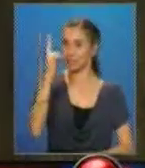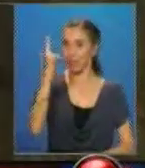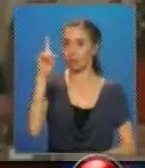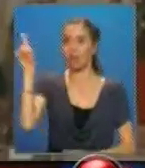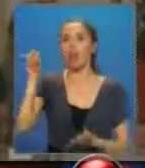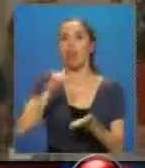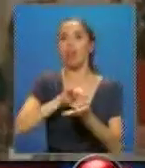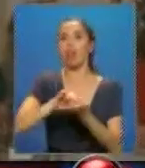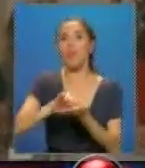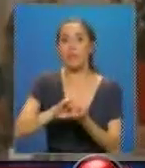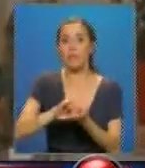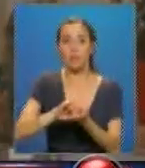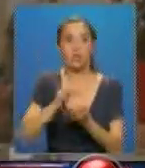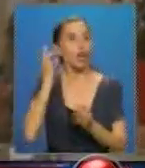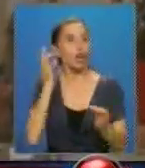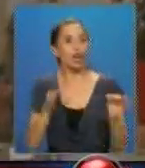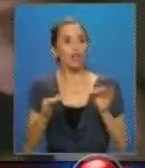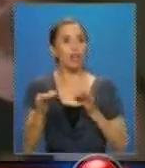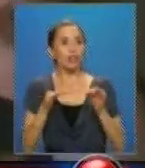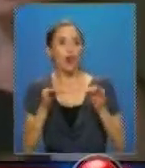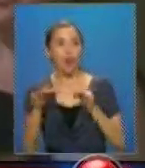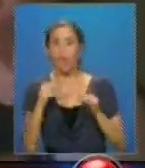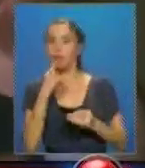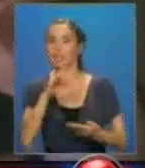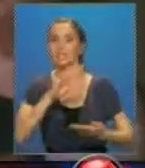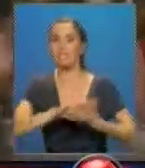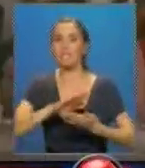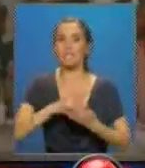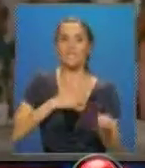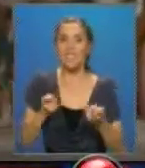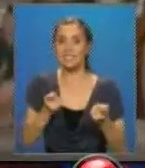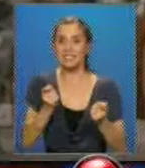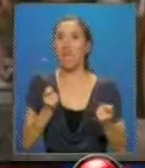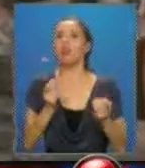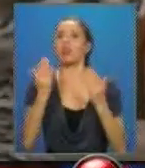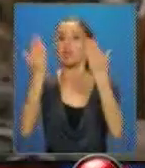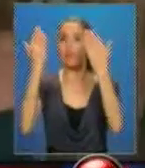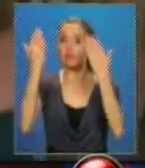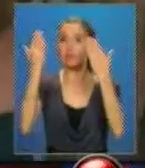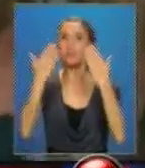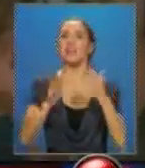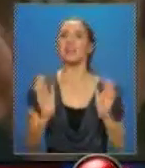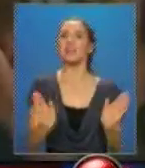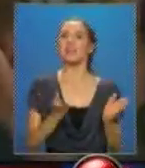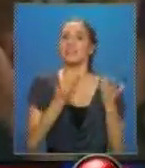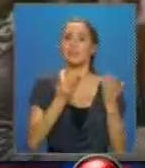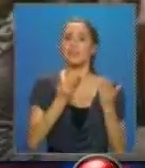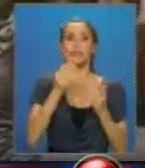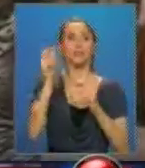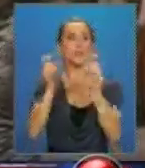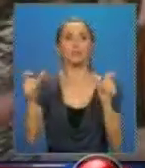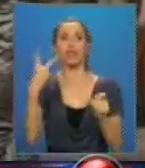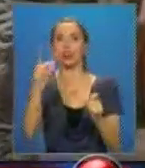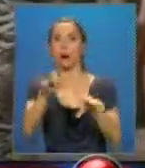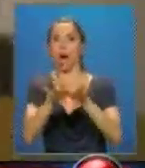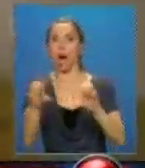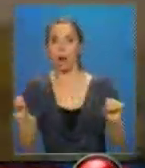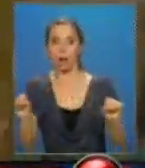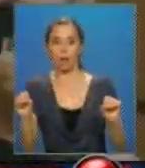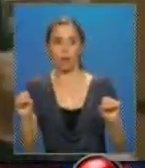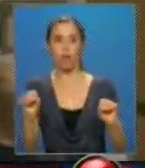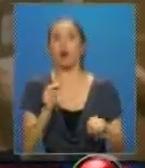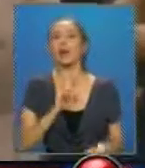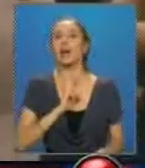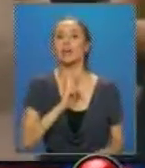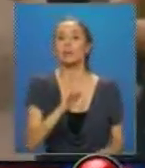Nueva York, pero cuando la novia insiste en que la fiesta de despedida debe ser light, nadie queda de acuerdo y el resultado